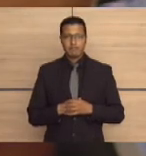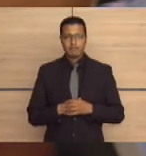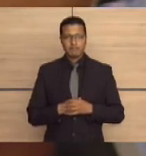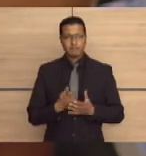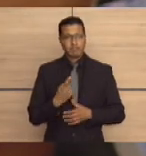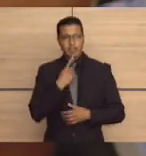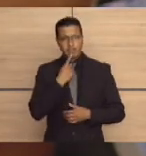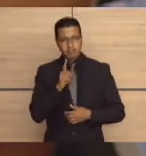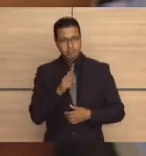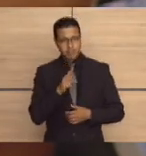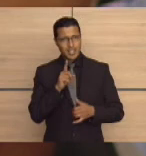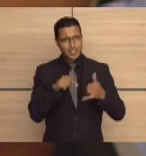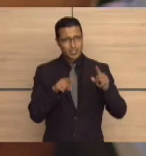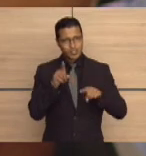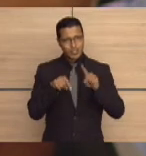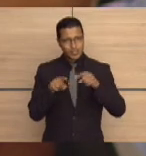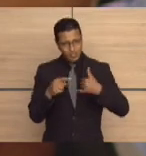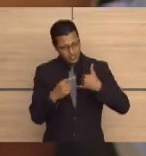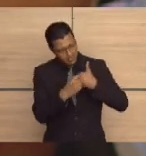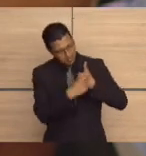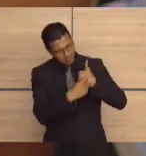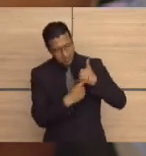curiosamente, algunos de los departamentos de esa región